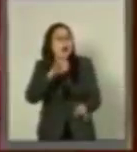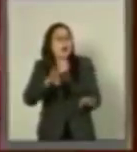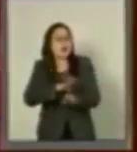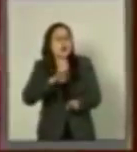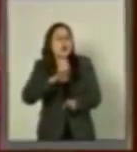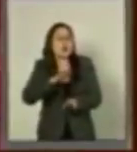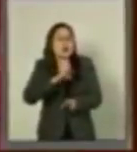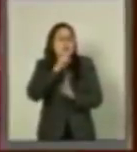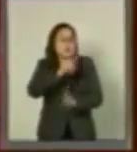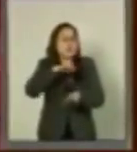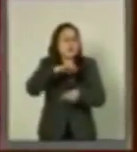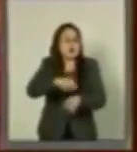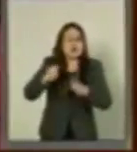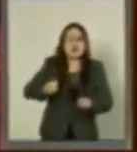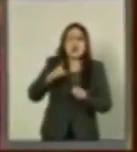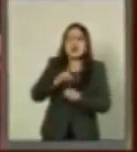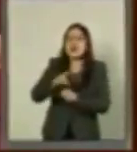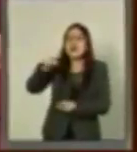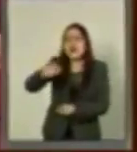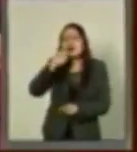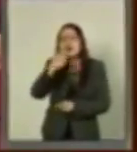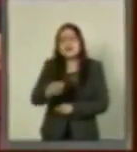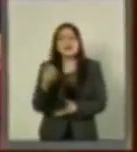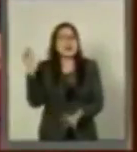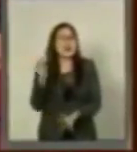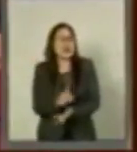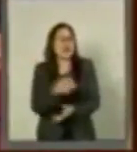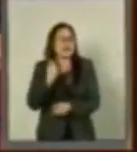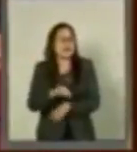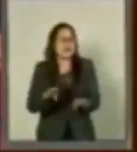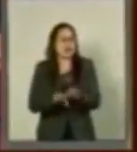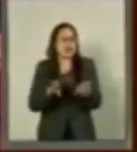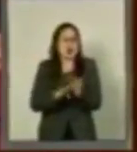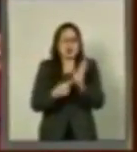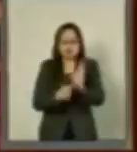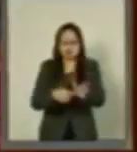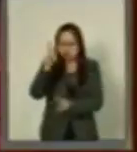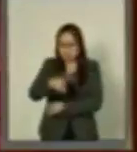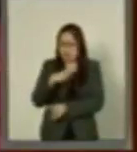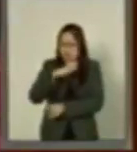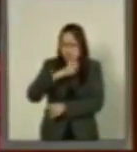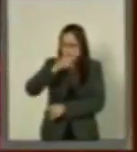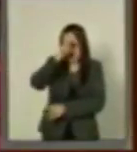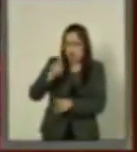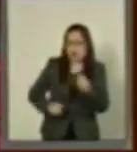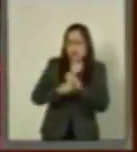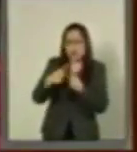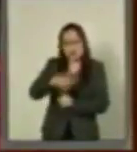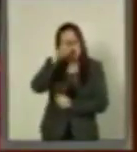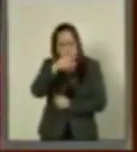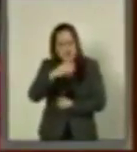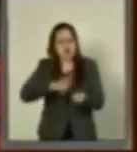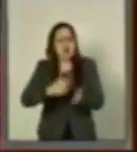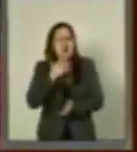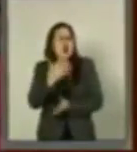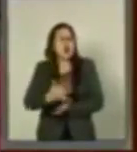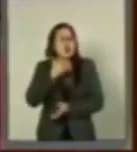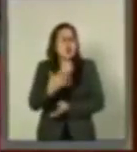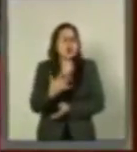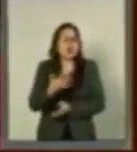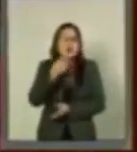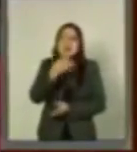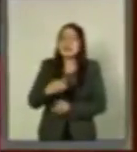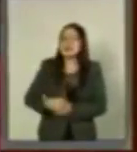en materia de seguridad, reduciendo al absurdo real de que uno de los grandes males de este país era la corrupción, y